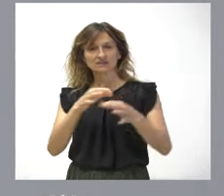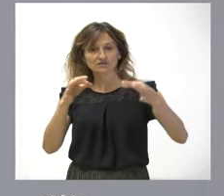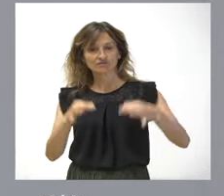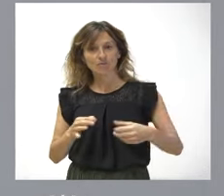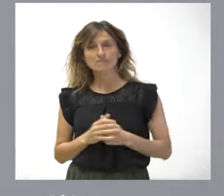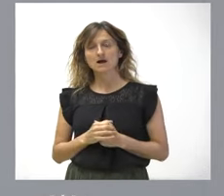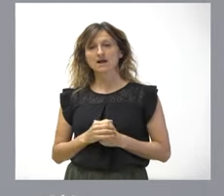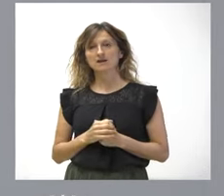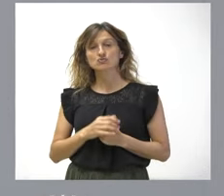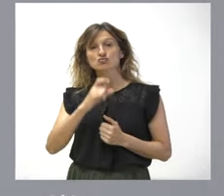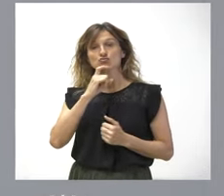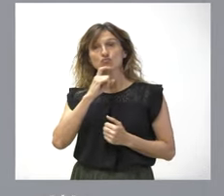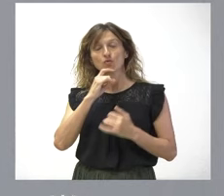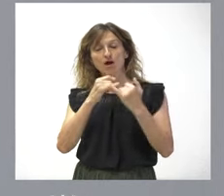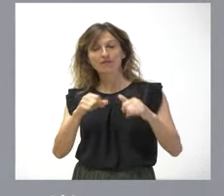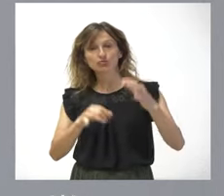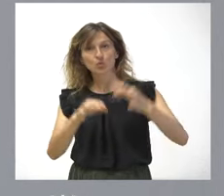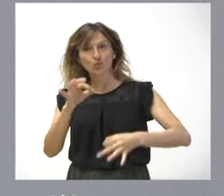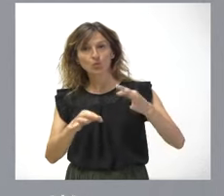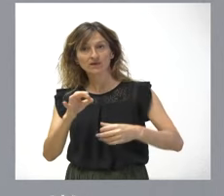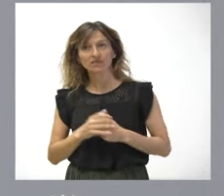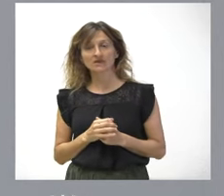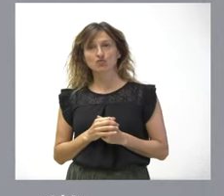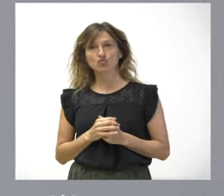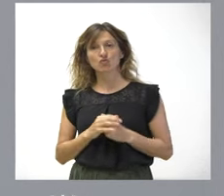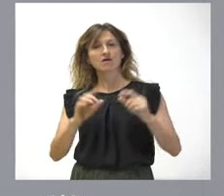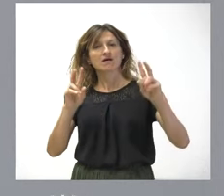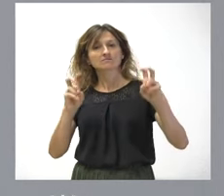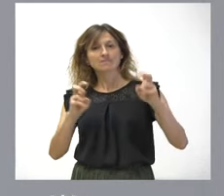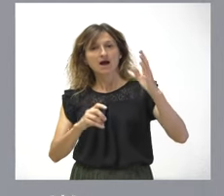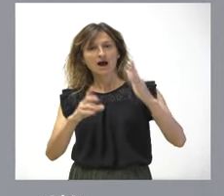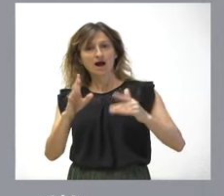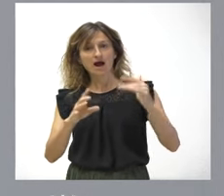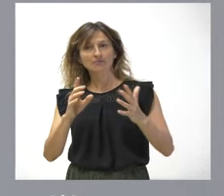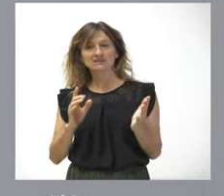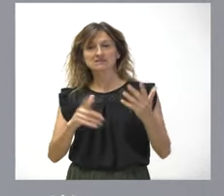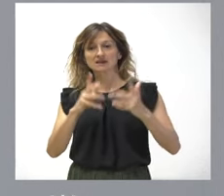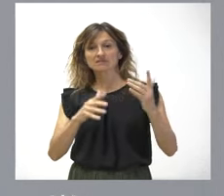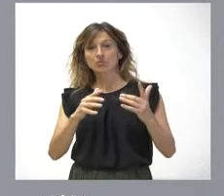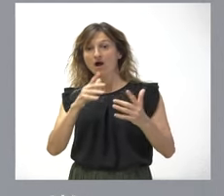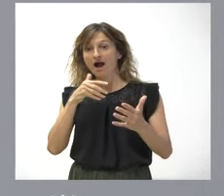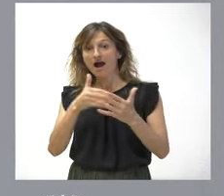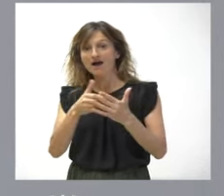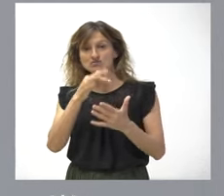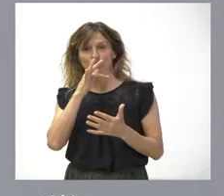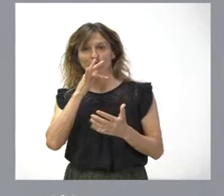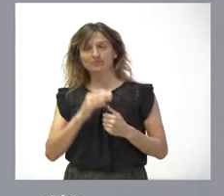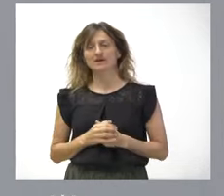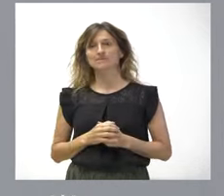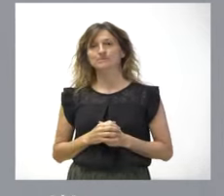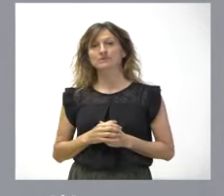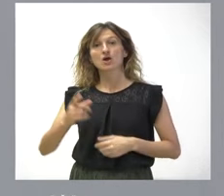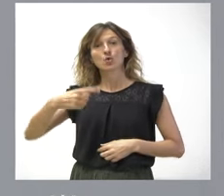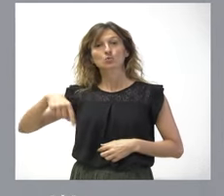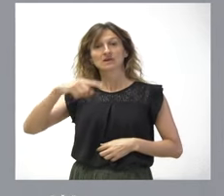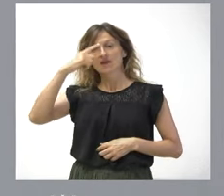través de un acto jurídico o a través de un acto de carácter administrativo cosa que al día de hoy no se ha producido igual que como ustedes recordarán Cuando